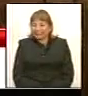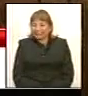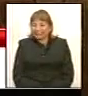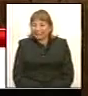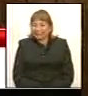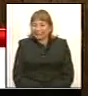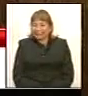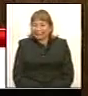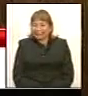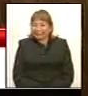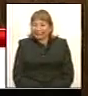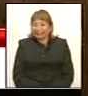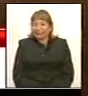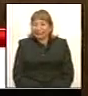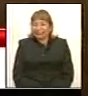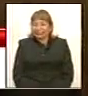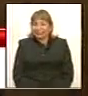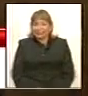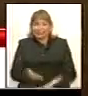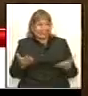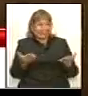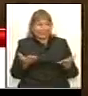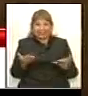Sí, a ver un momentito. ¿Por dónde empezamos?